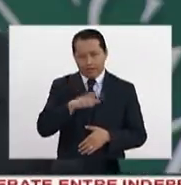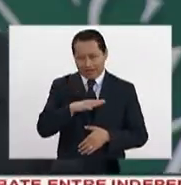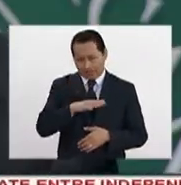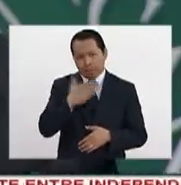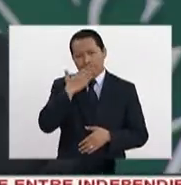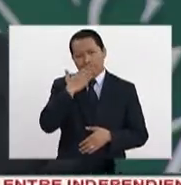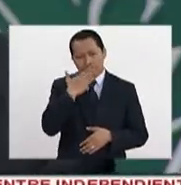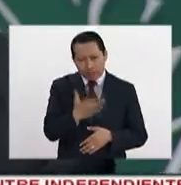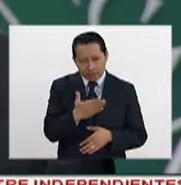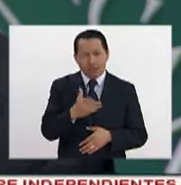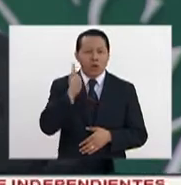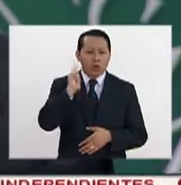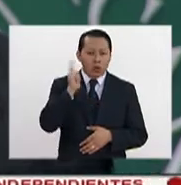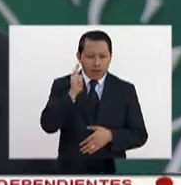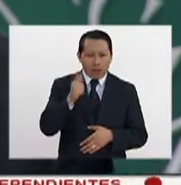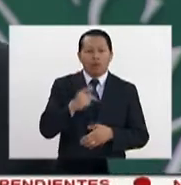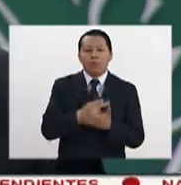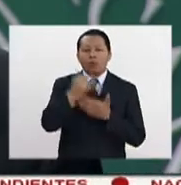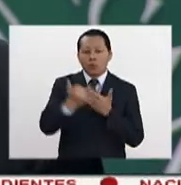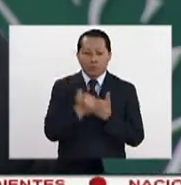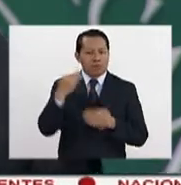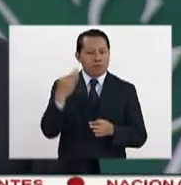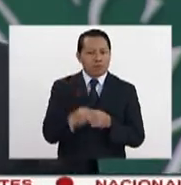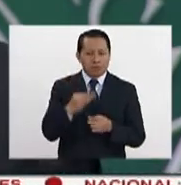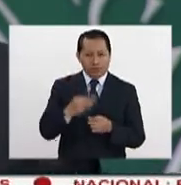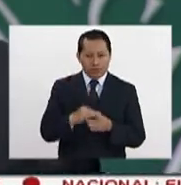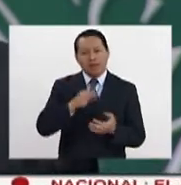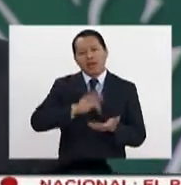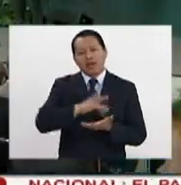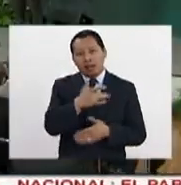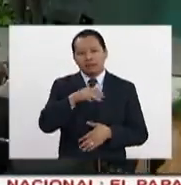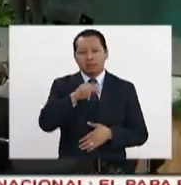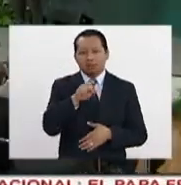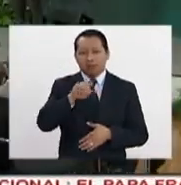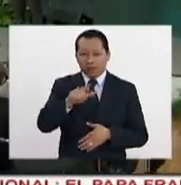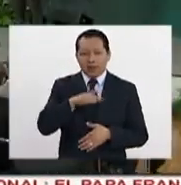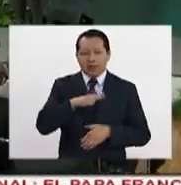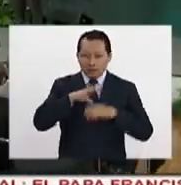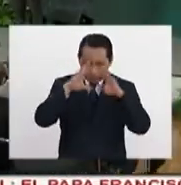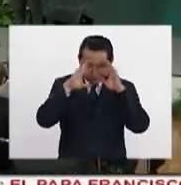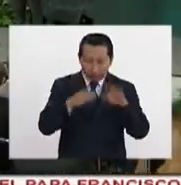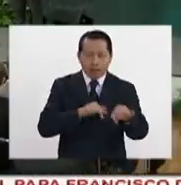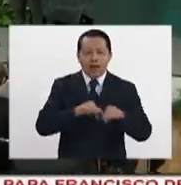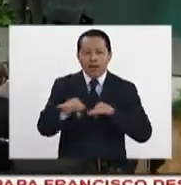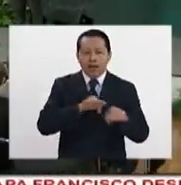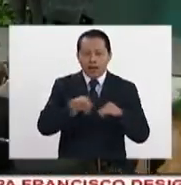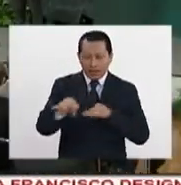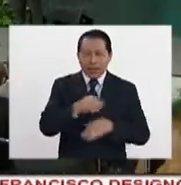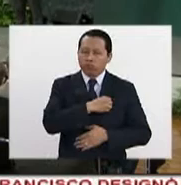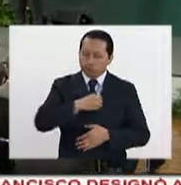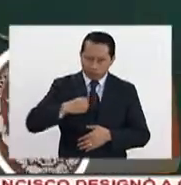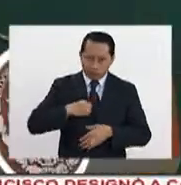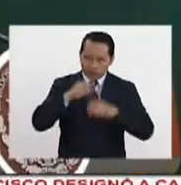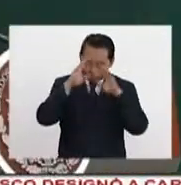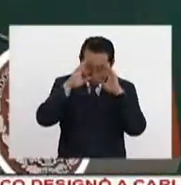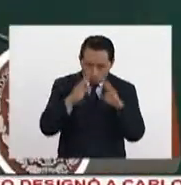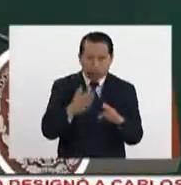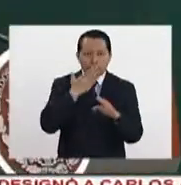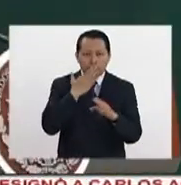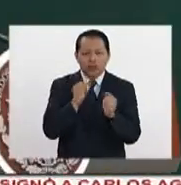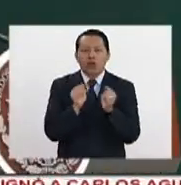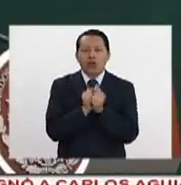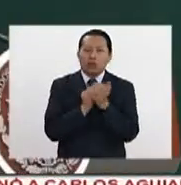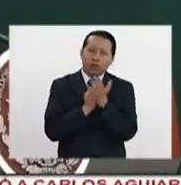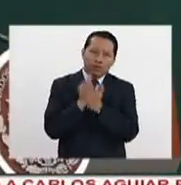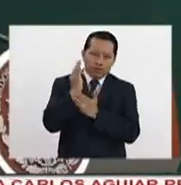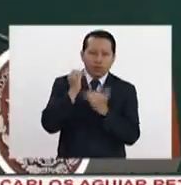el mayor de los éxitos en sus nuevos proyectos. Muchas gracias, Mikel, por el trabajo dedicado, comprometido, con gran lealtad